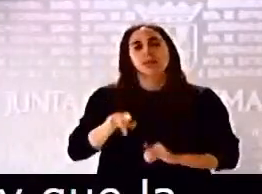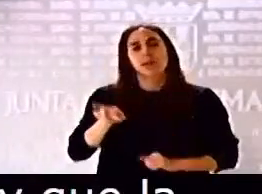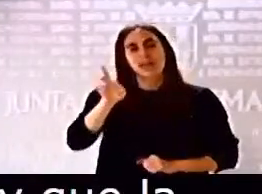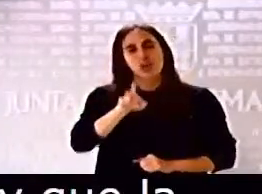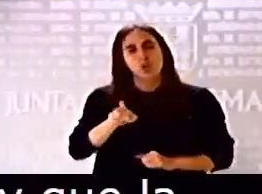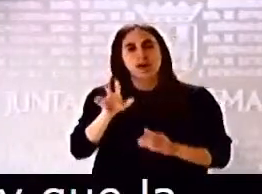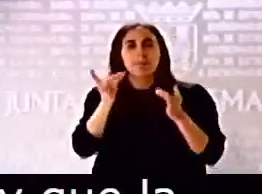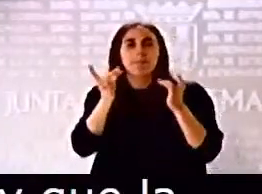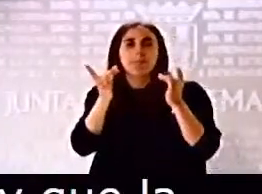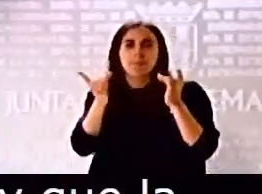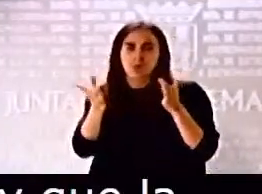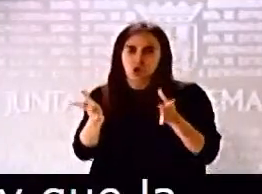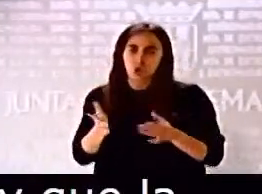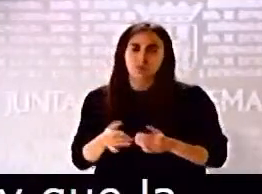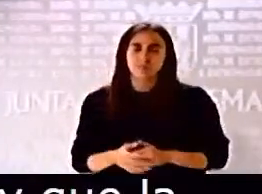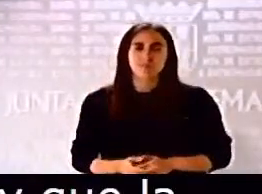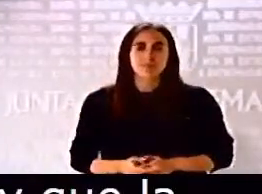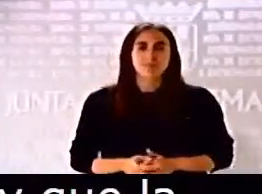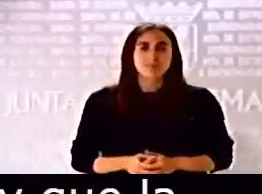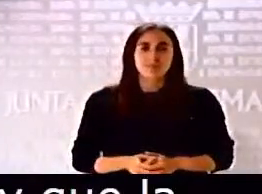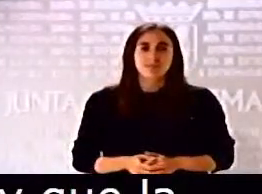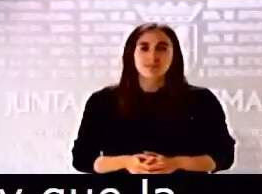más pronto posible.